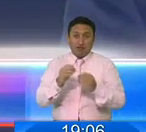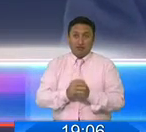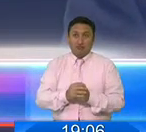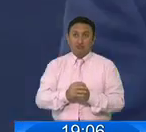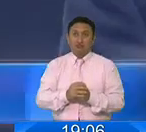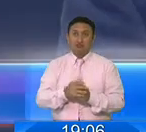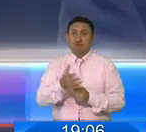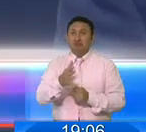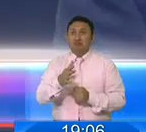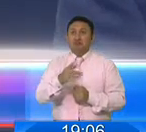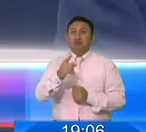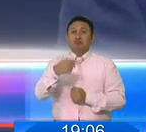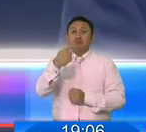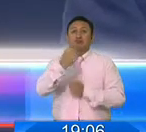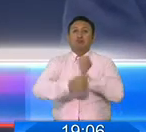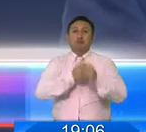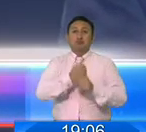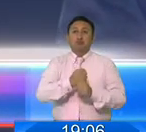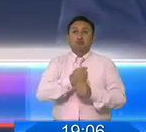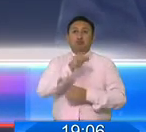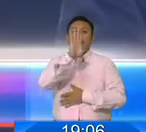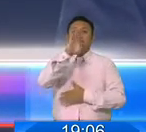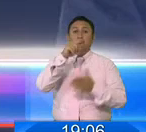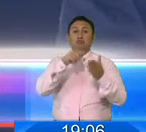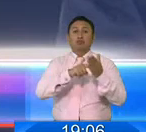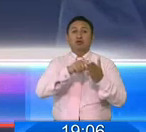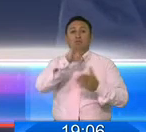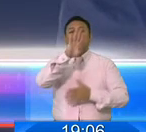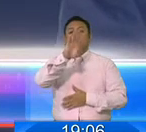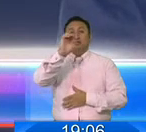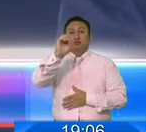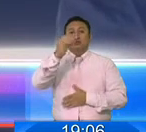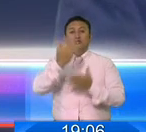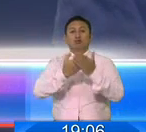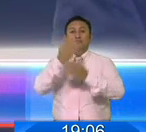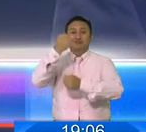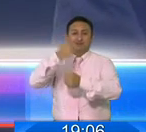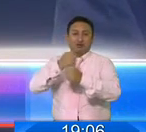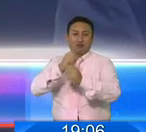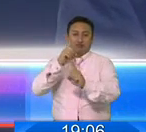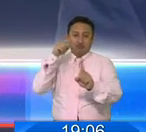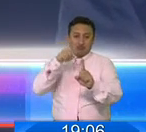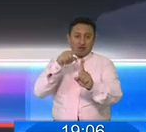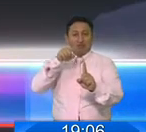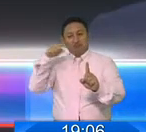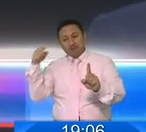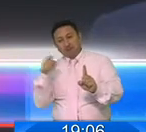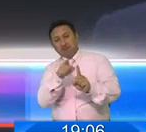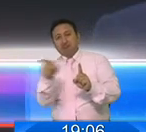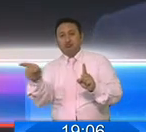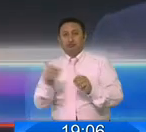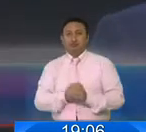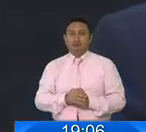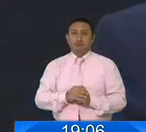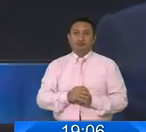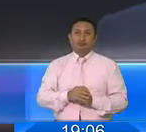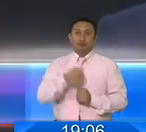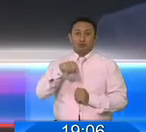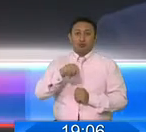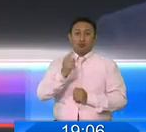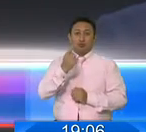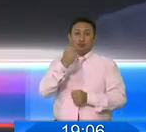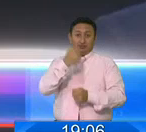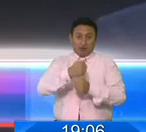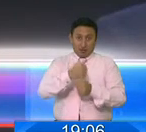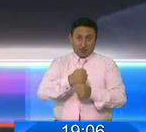en los 4.400 empleos no sólo de trabajo